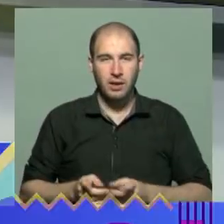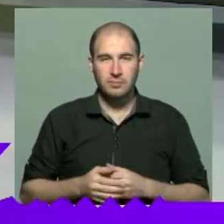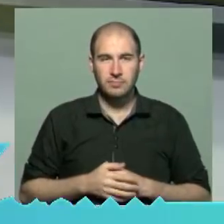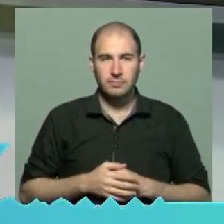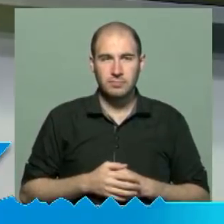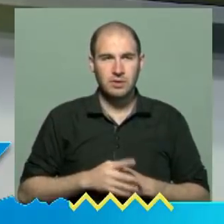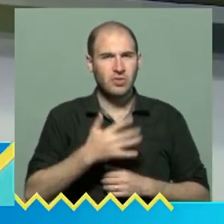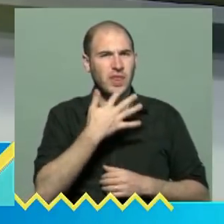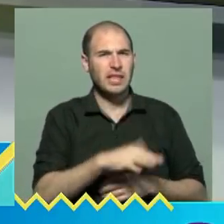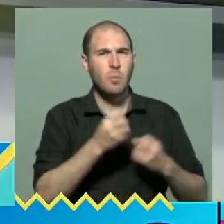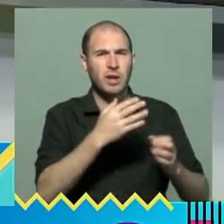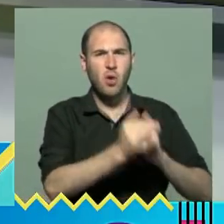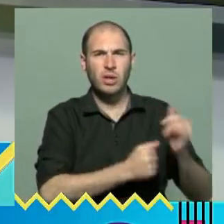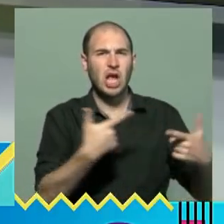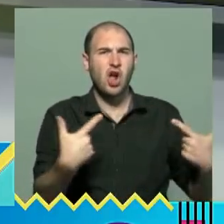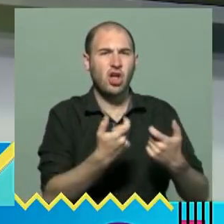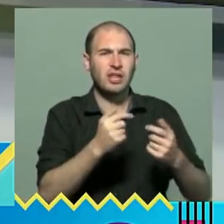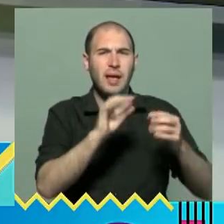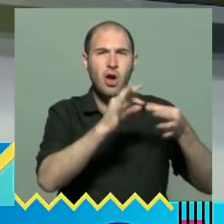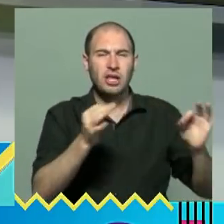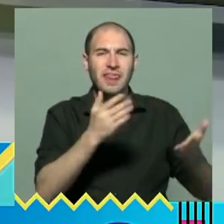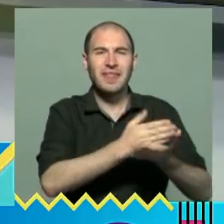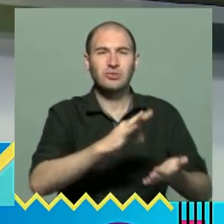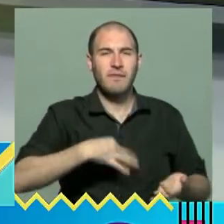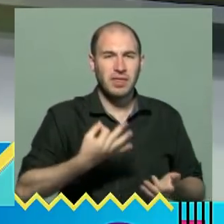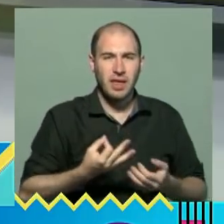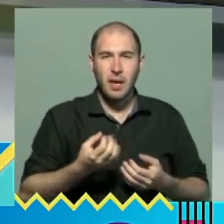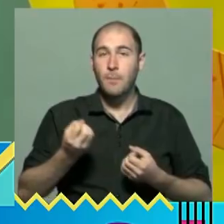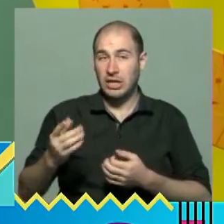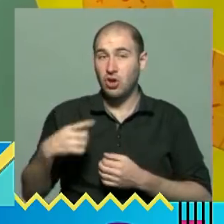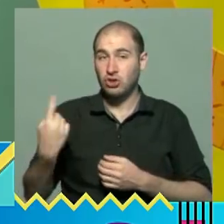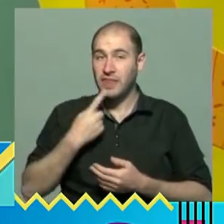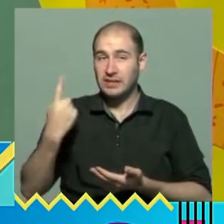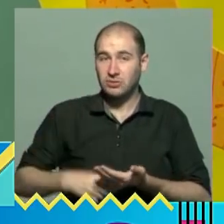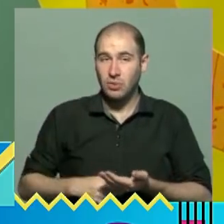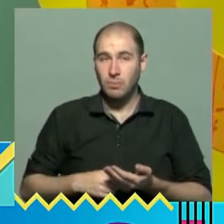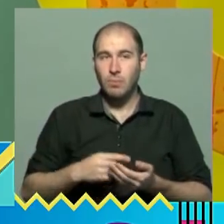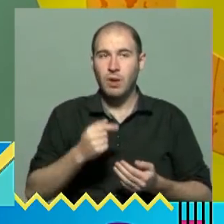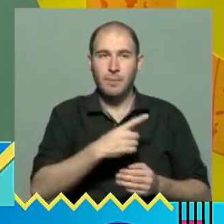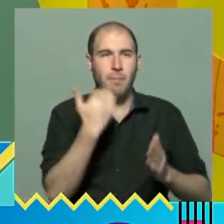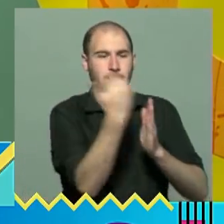No entiendo por qué decís que es contradictorio el lema derecho a la vida, porque cuando nosotras decidimos no se pone en